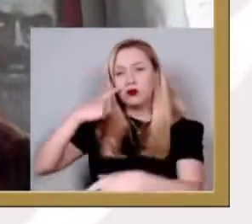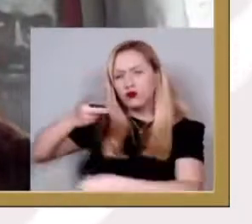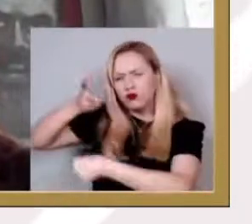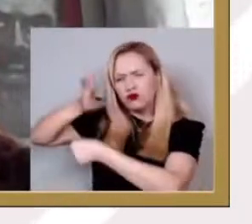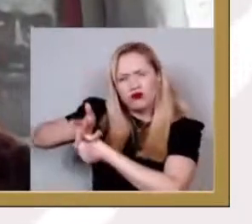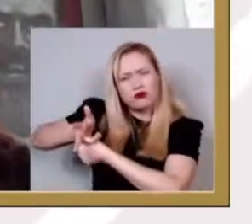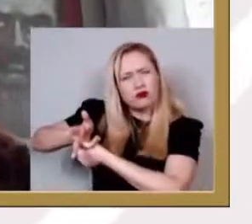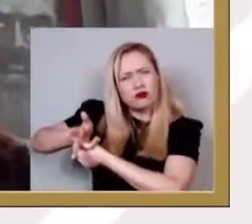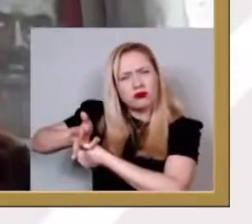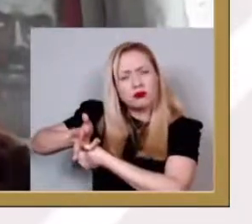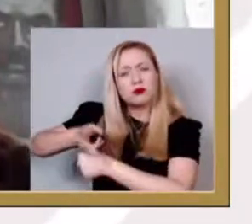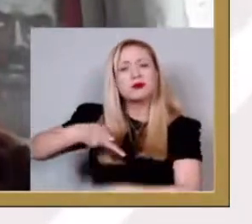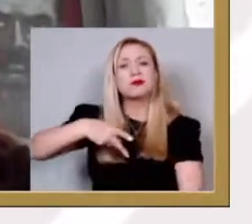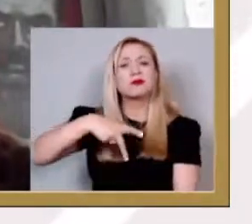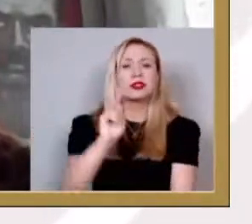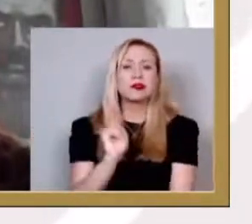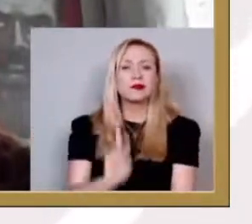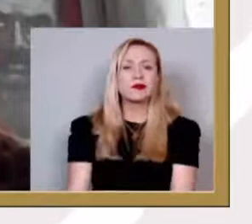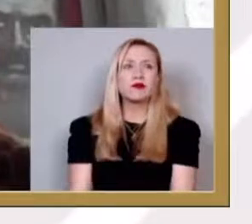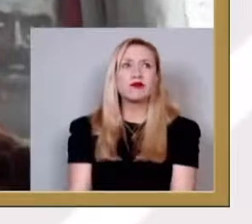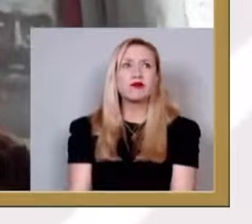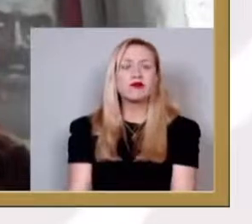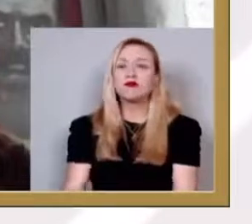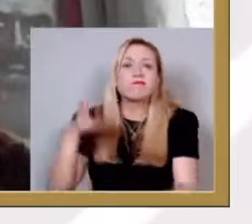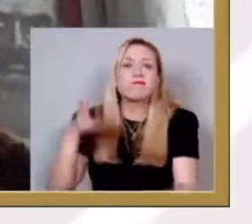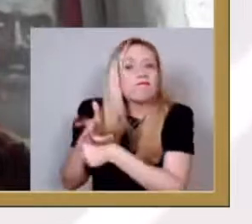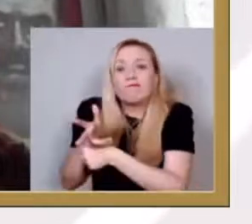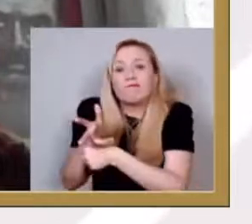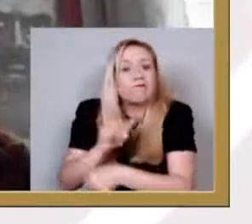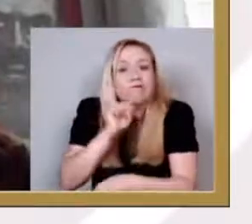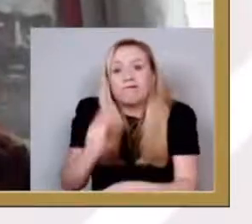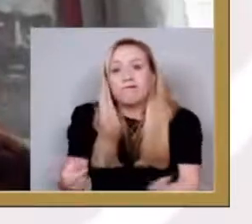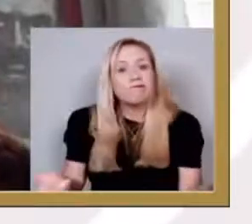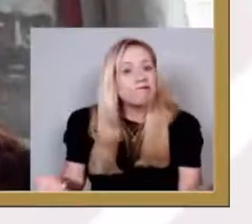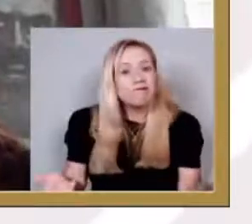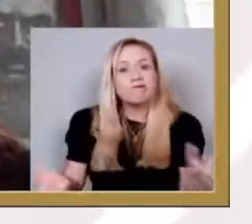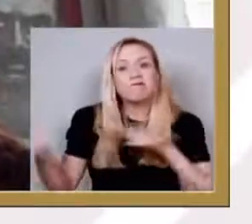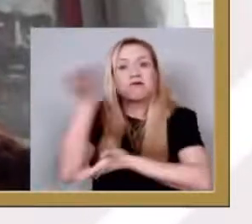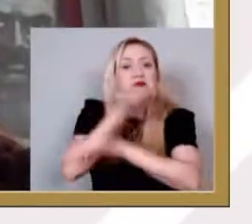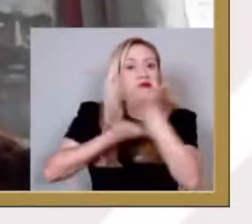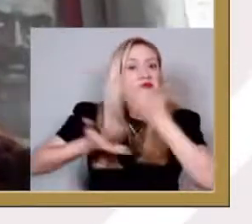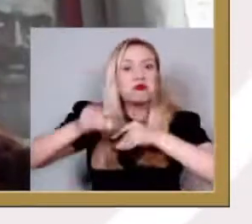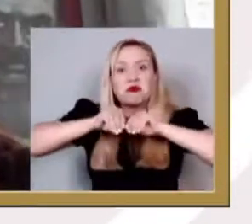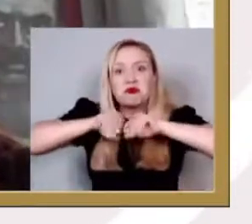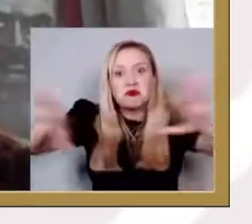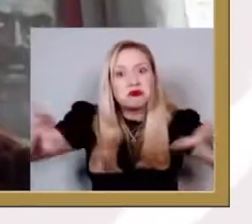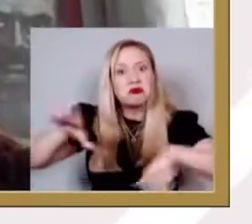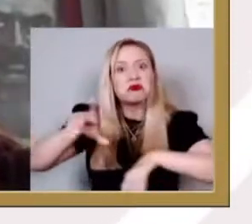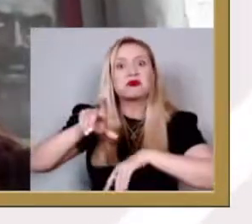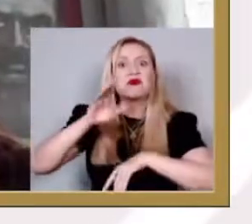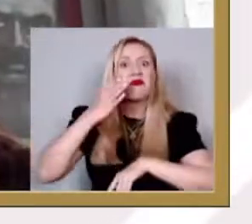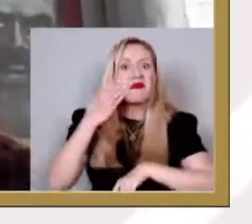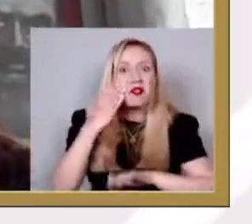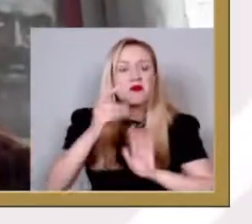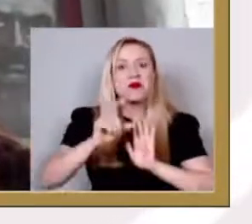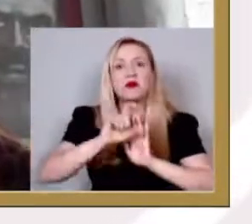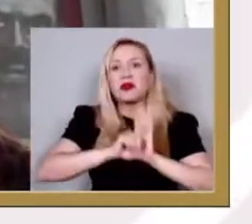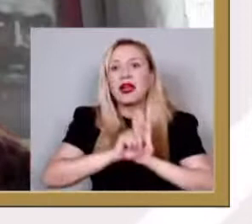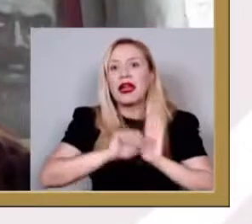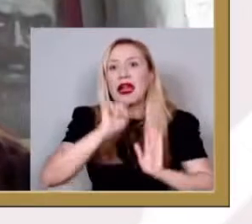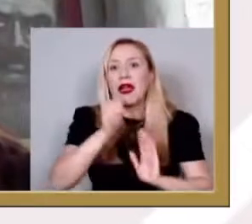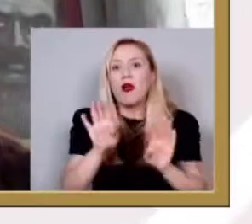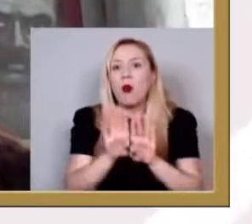pero muchos casos que no son grabados ni compartidos en redes sociales, casos de maltrato a